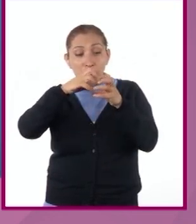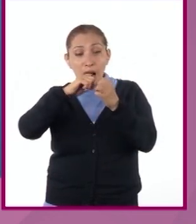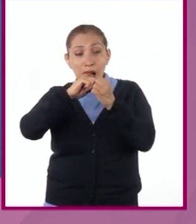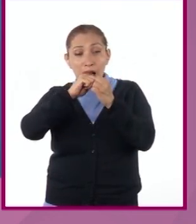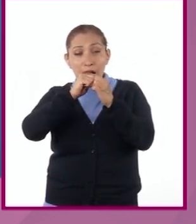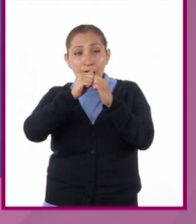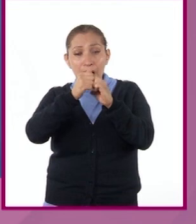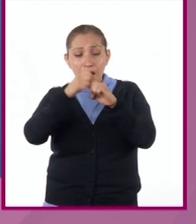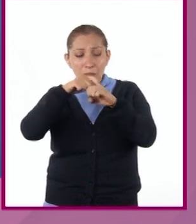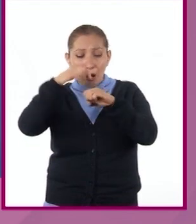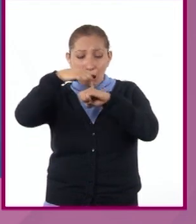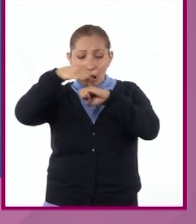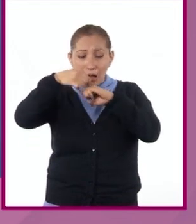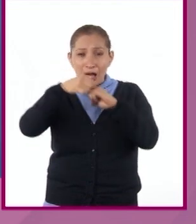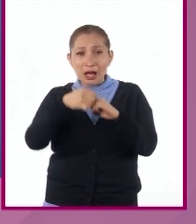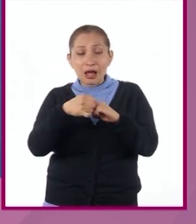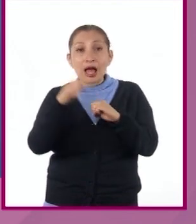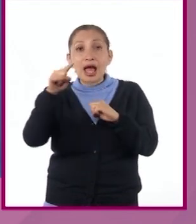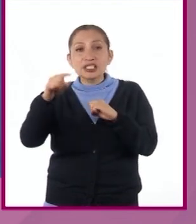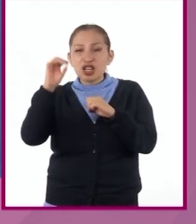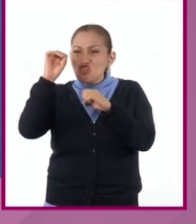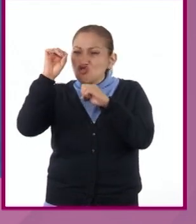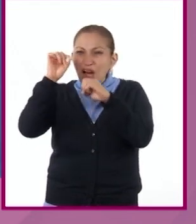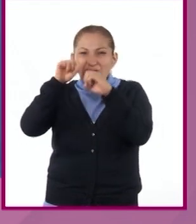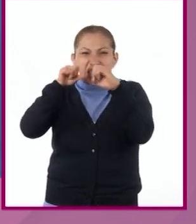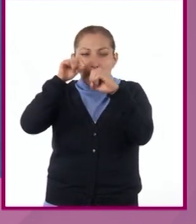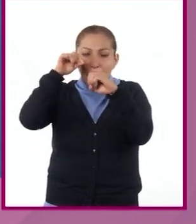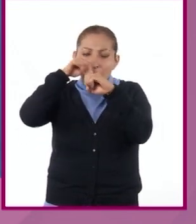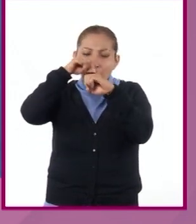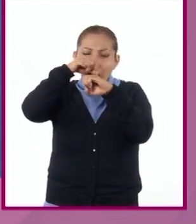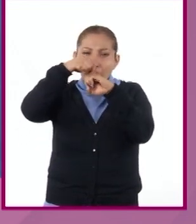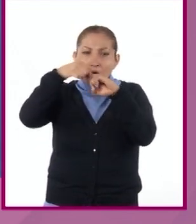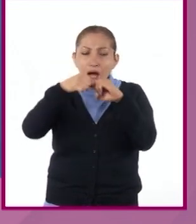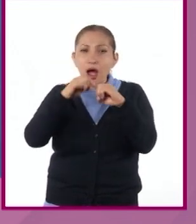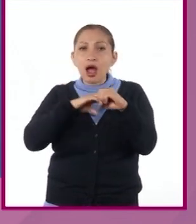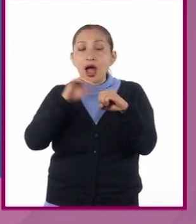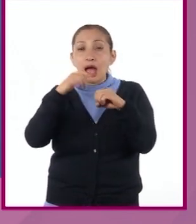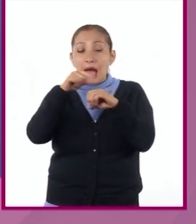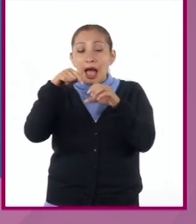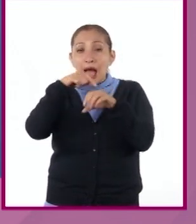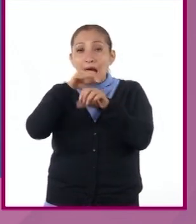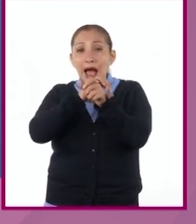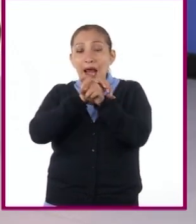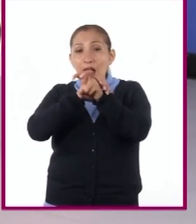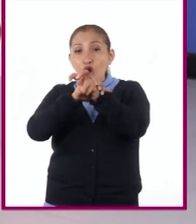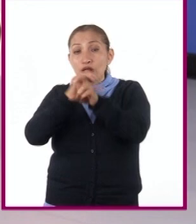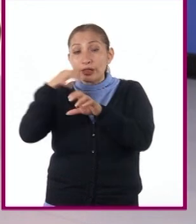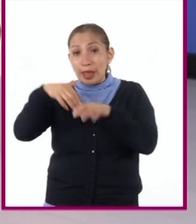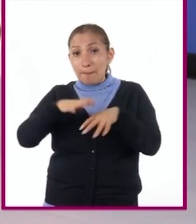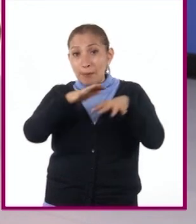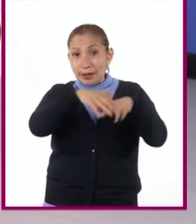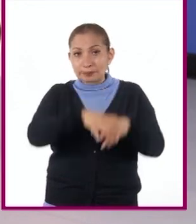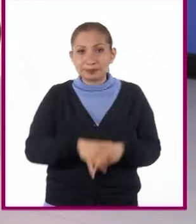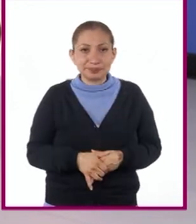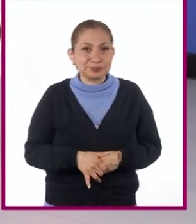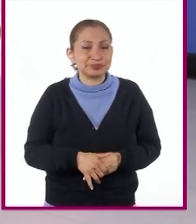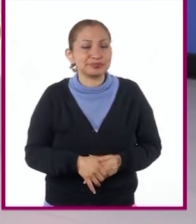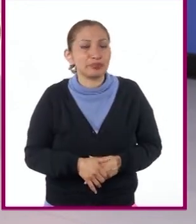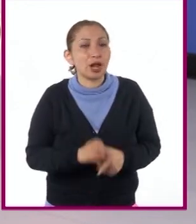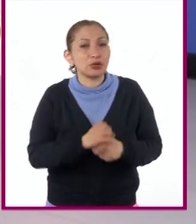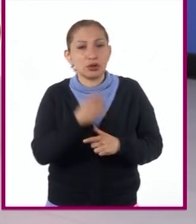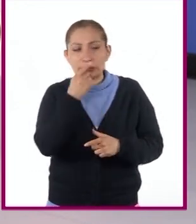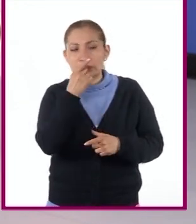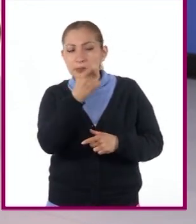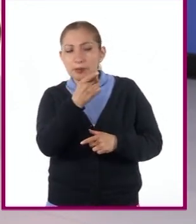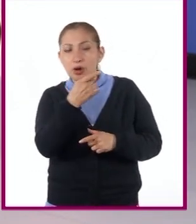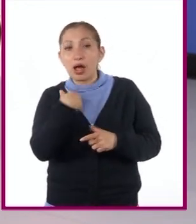ejemplo ciertos gasterópodos, que son moluscos conocidos comúnmente como caracoles marinos. Entonces, podemos